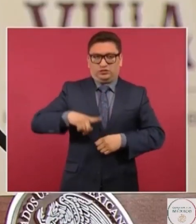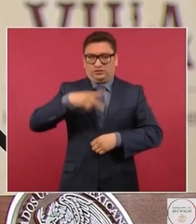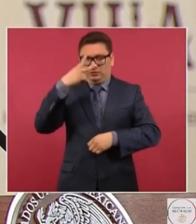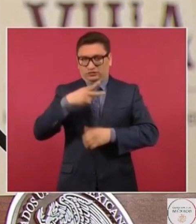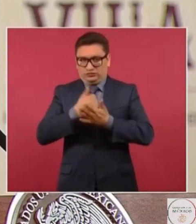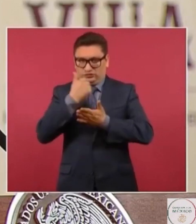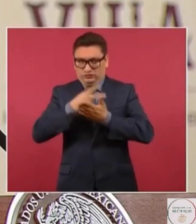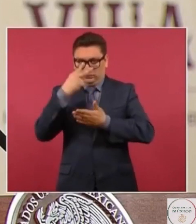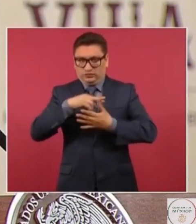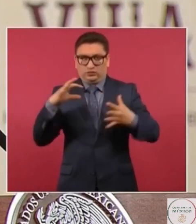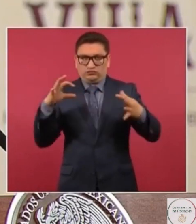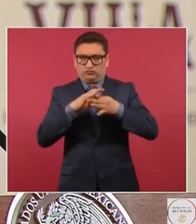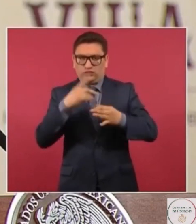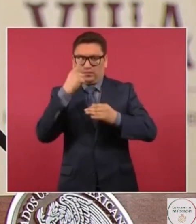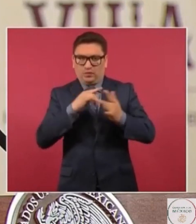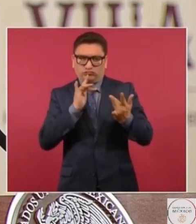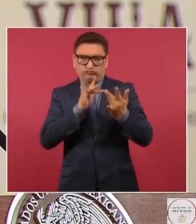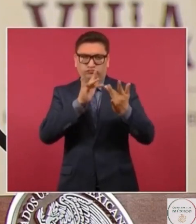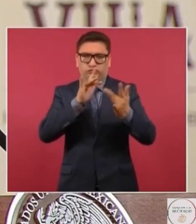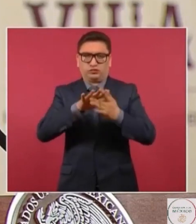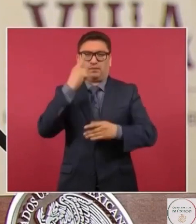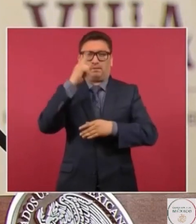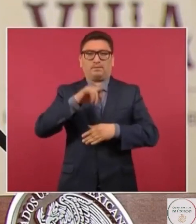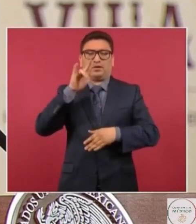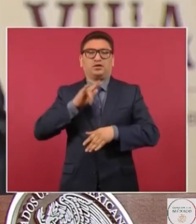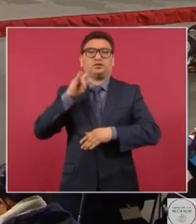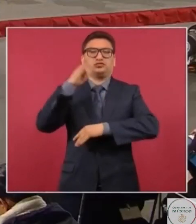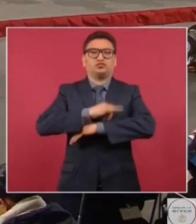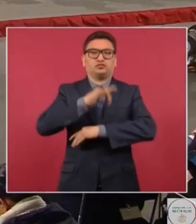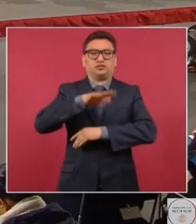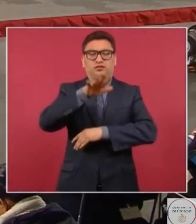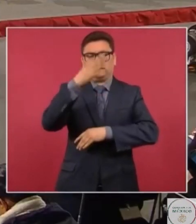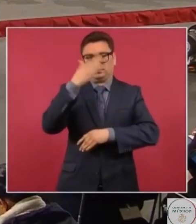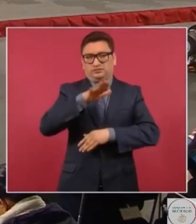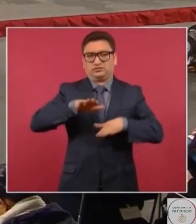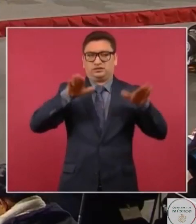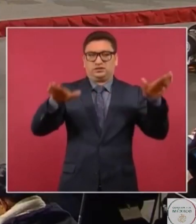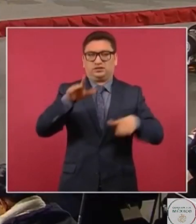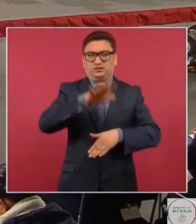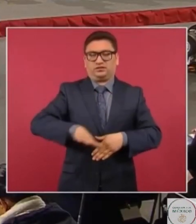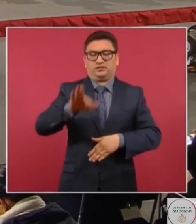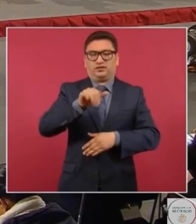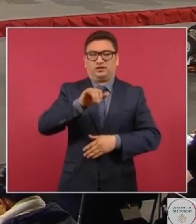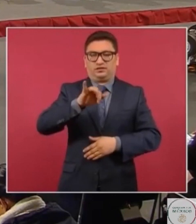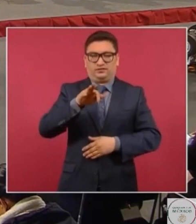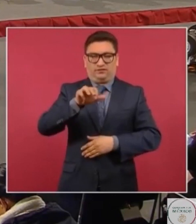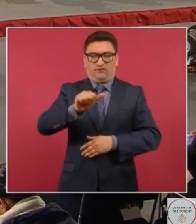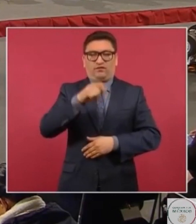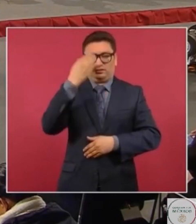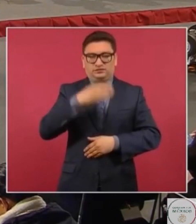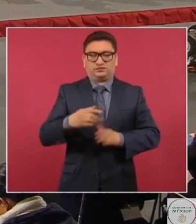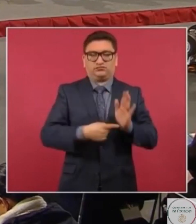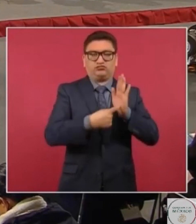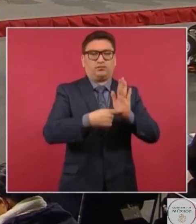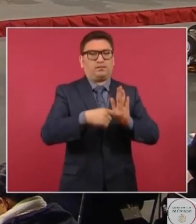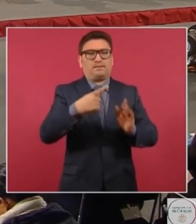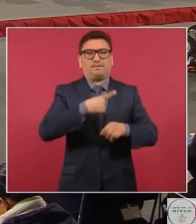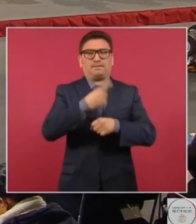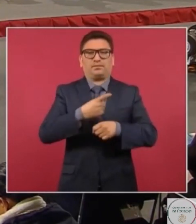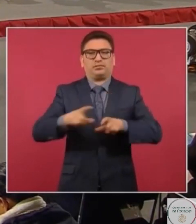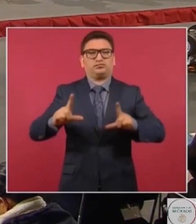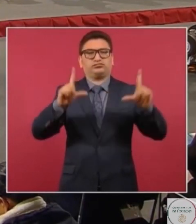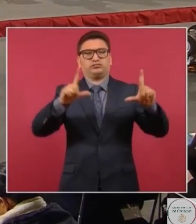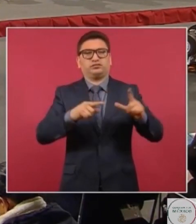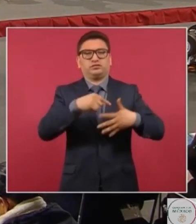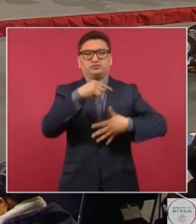para fortalecer la conectividad del Aeropuerto Internacional Felipe Ángeles. Tenemos en esta primera lámina las